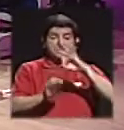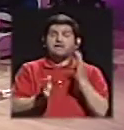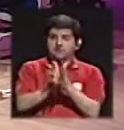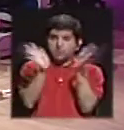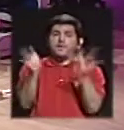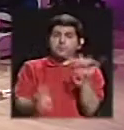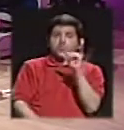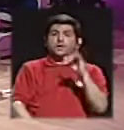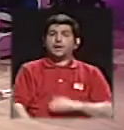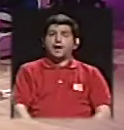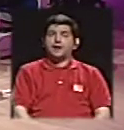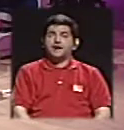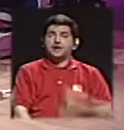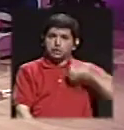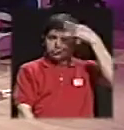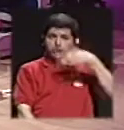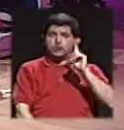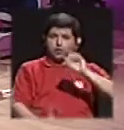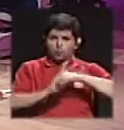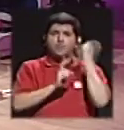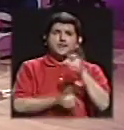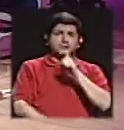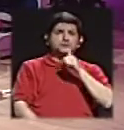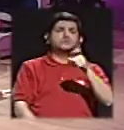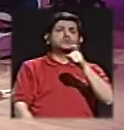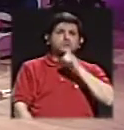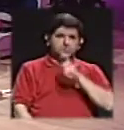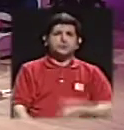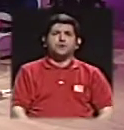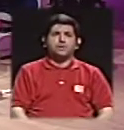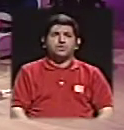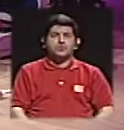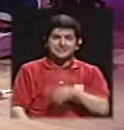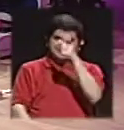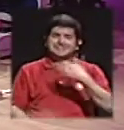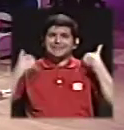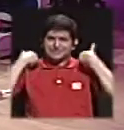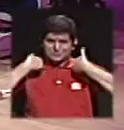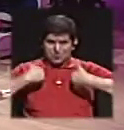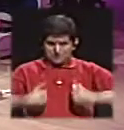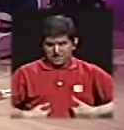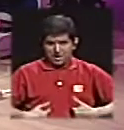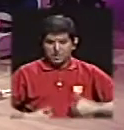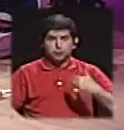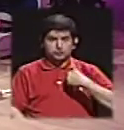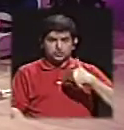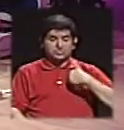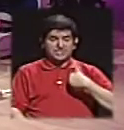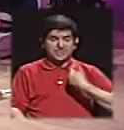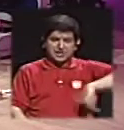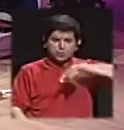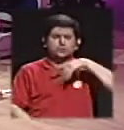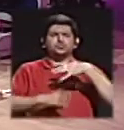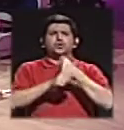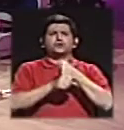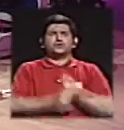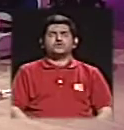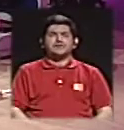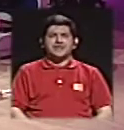¿verdad? También. Creo que una de las cosas más difíciles que los seres humanos tenemos que hacer es